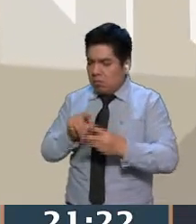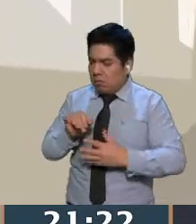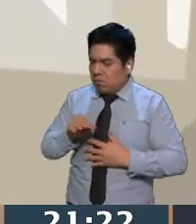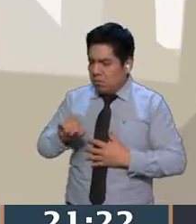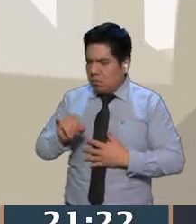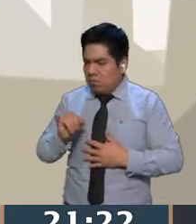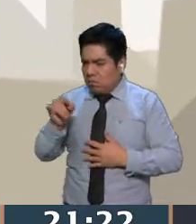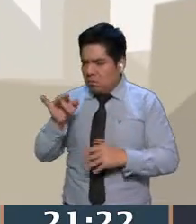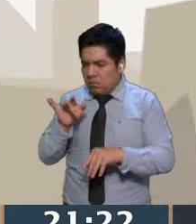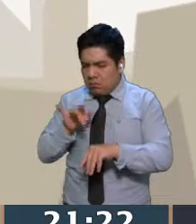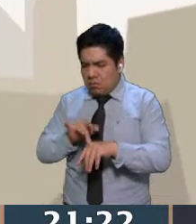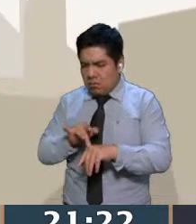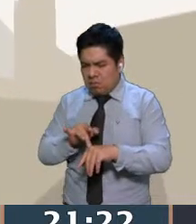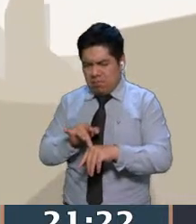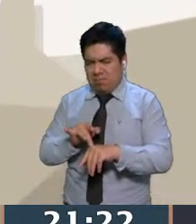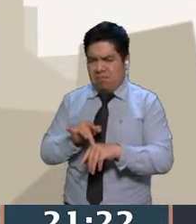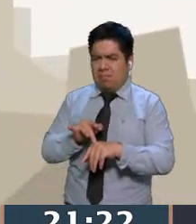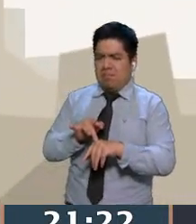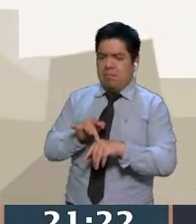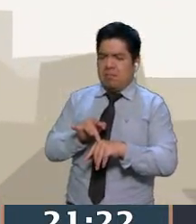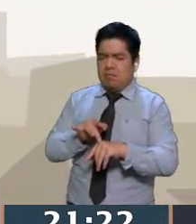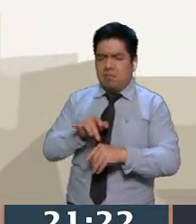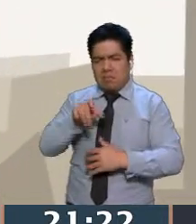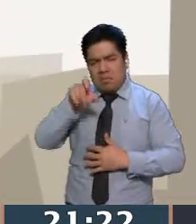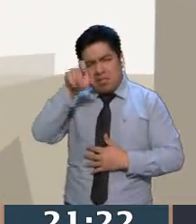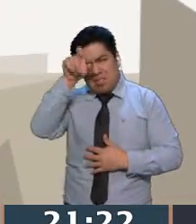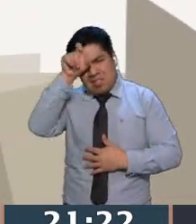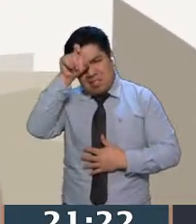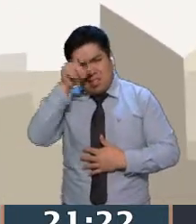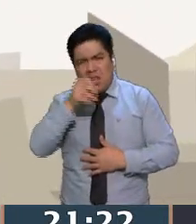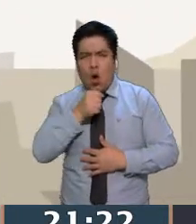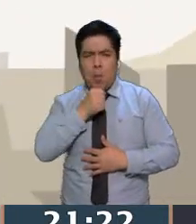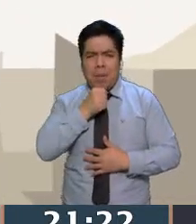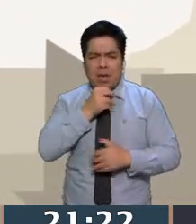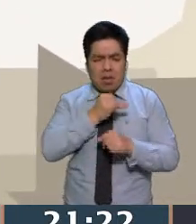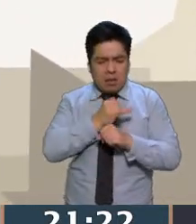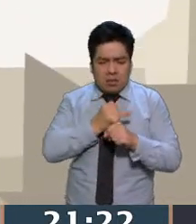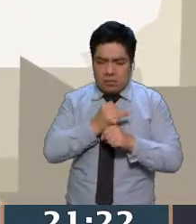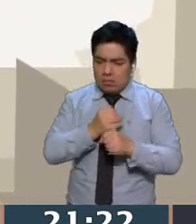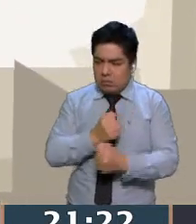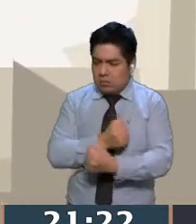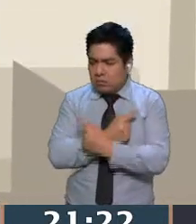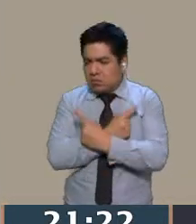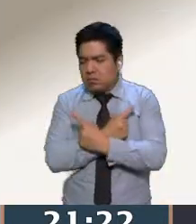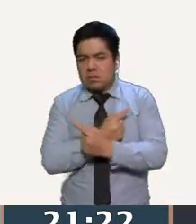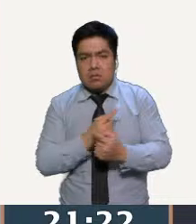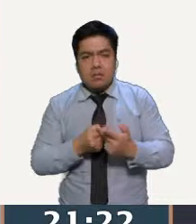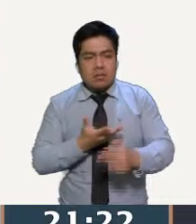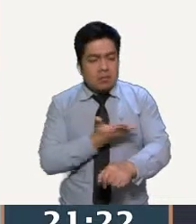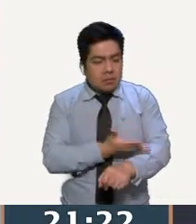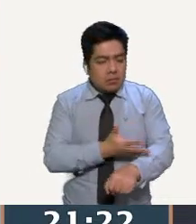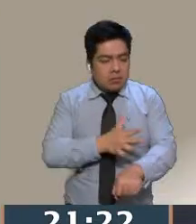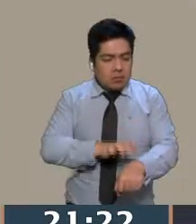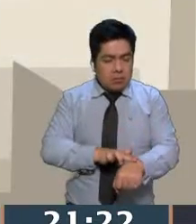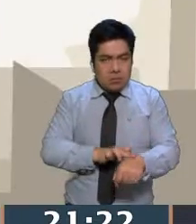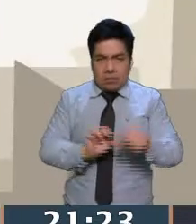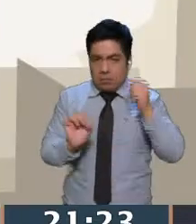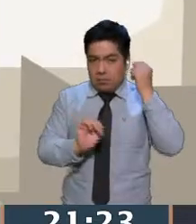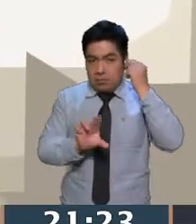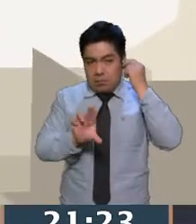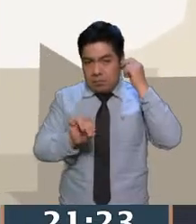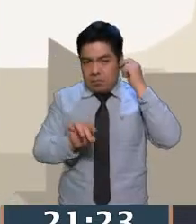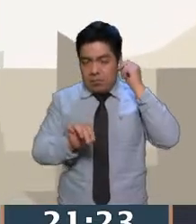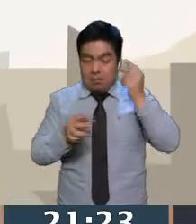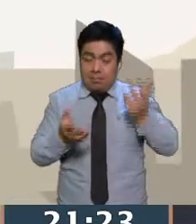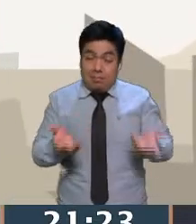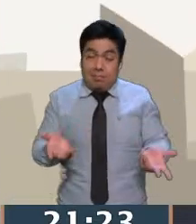Eso no es dado de un periodista investigador, ético, honesto, y sobre todo, bueno,